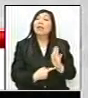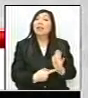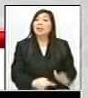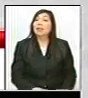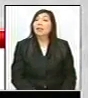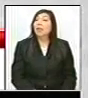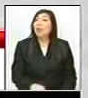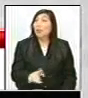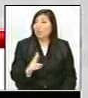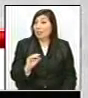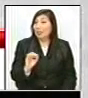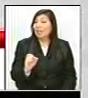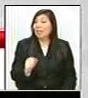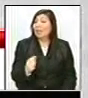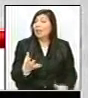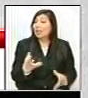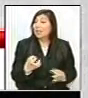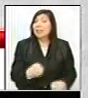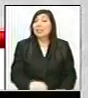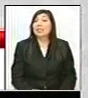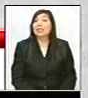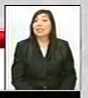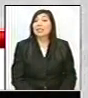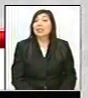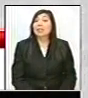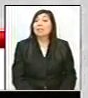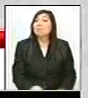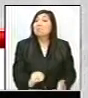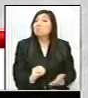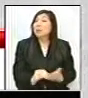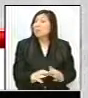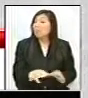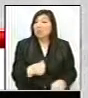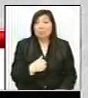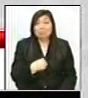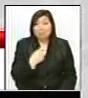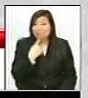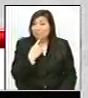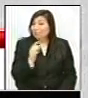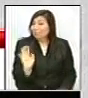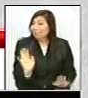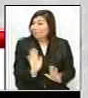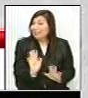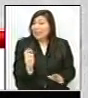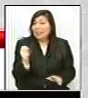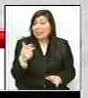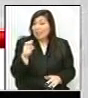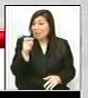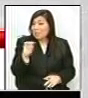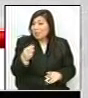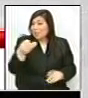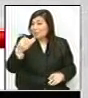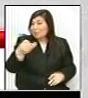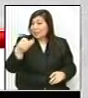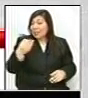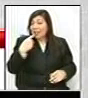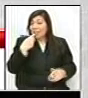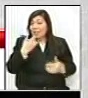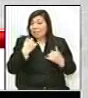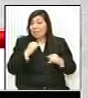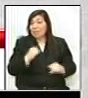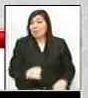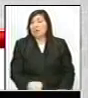Que Walter Ríos sería el hombre clave. No lo digo yo, lo dicen terceras personas especializadas quienes han emitido un